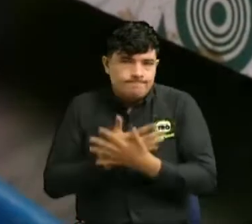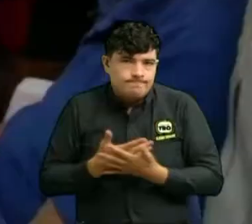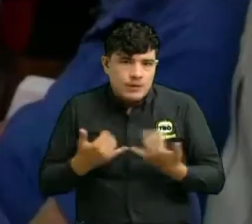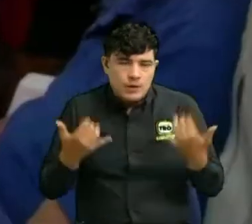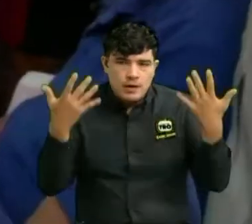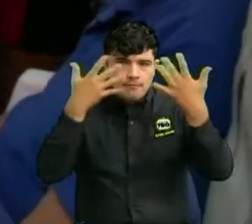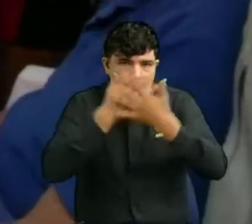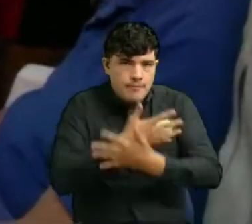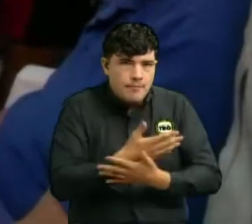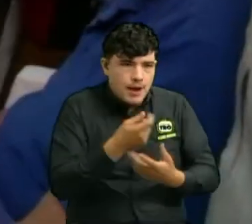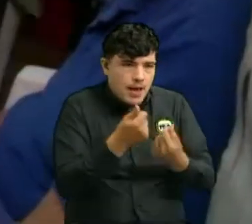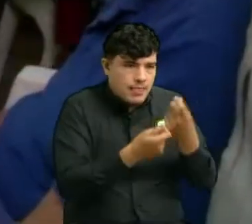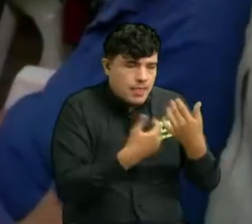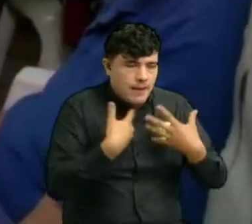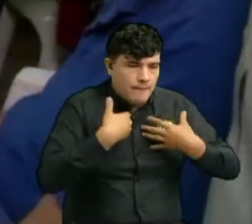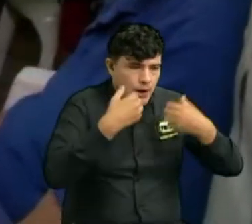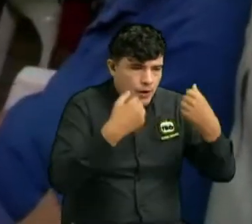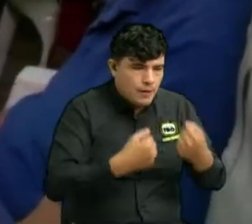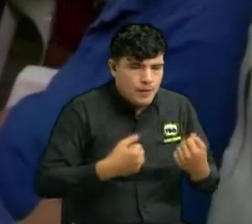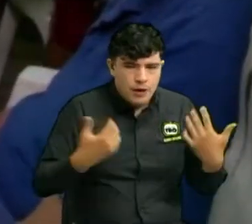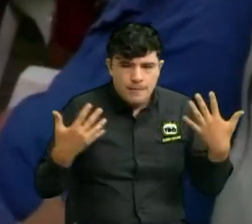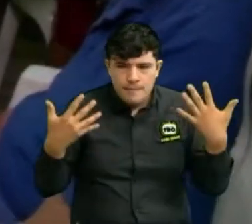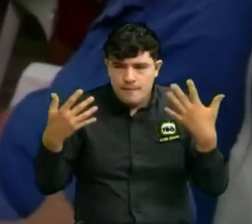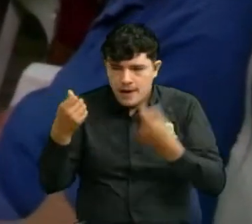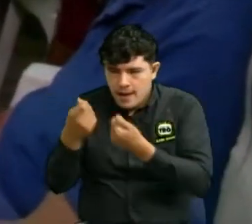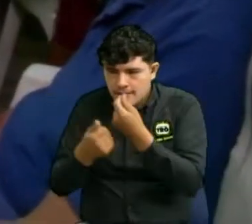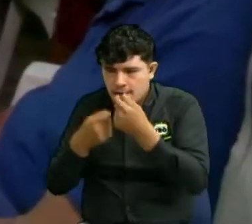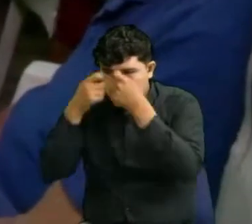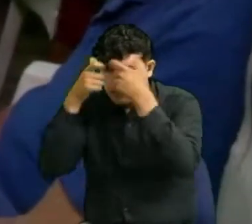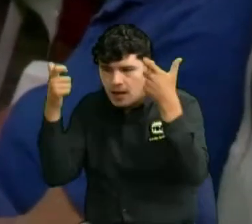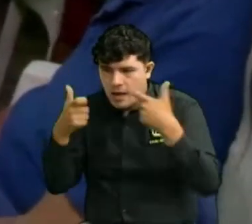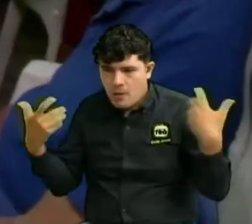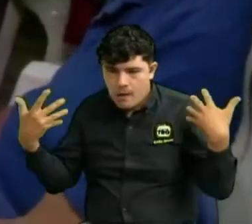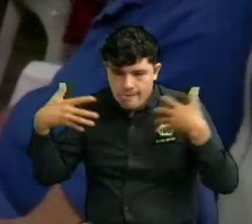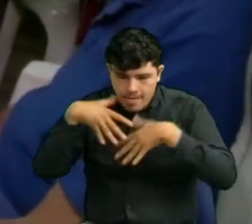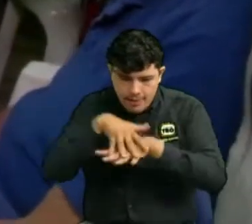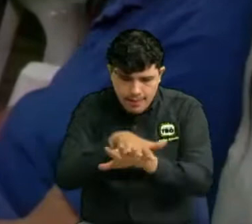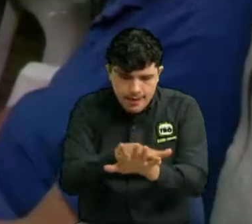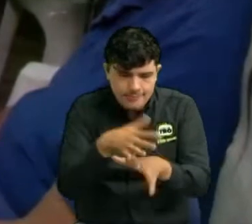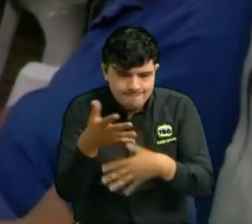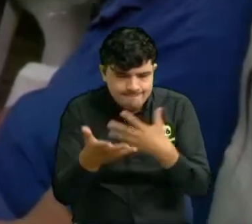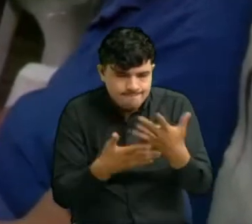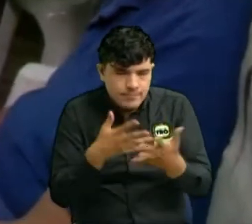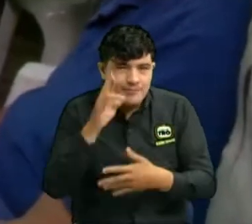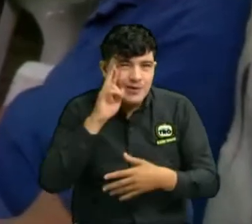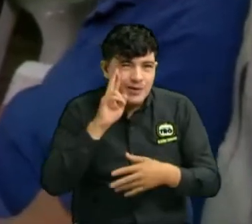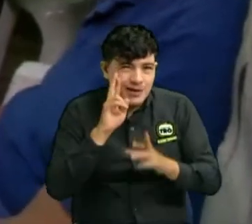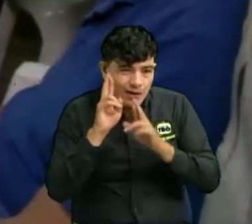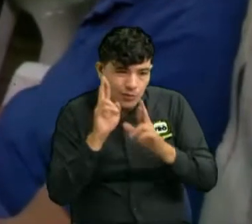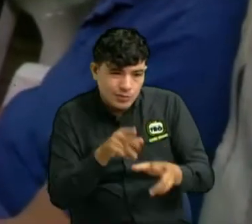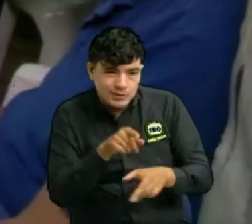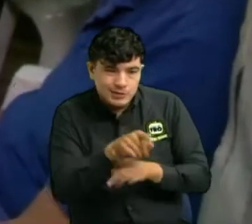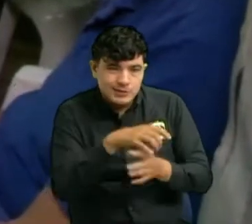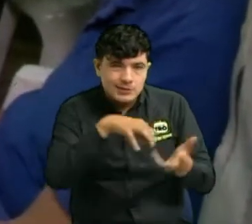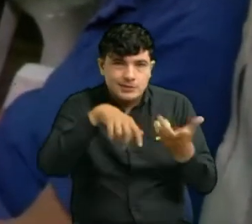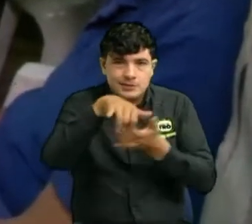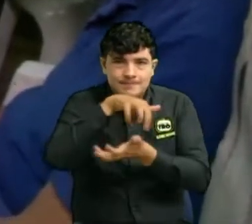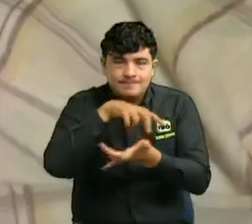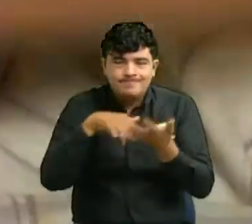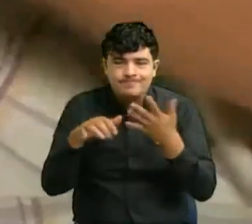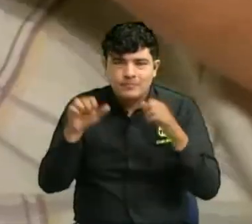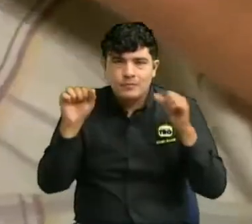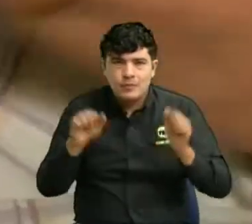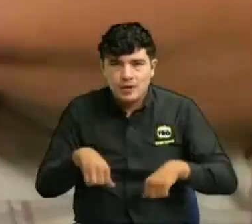se confunden tanto los recursos de los aportes como los del Estado, y que bajo esa égida, bajo esa interpretación, se podría